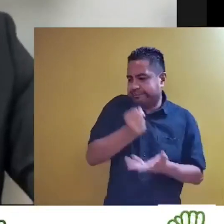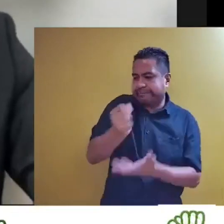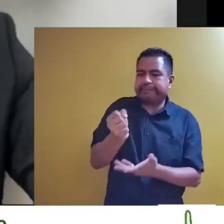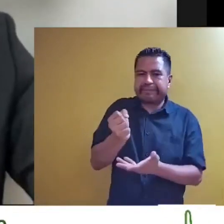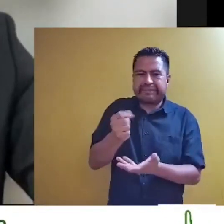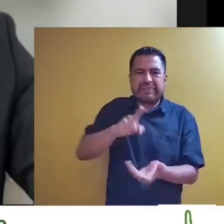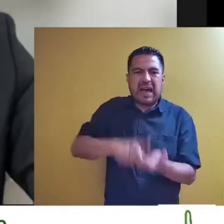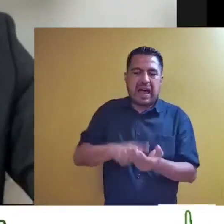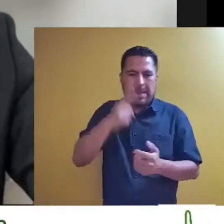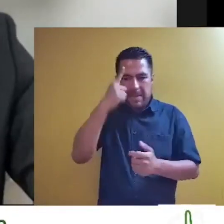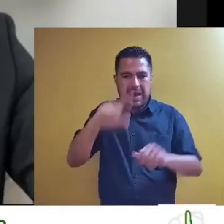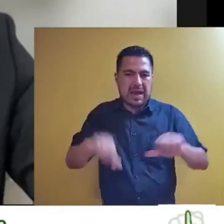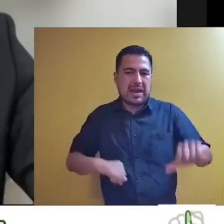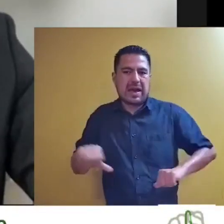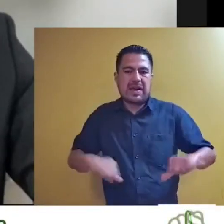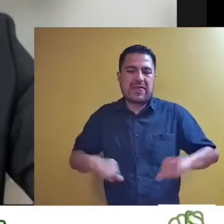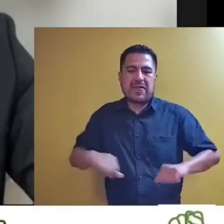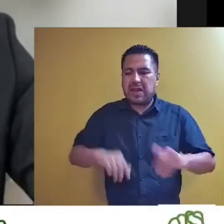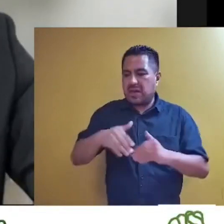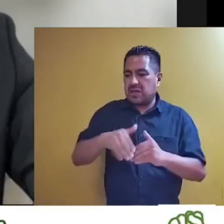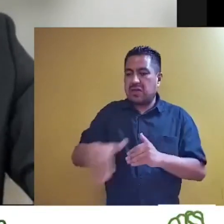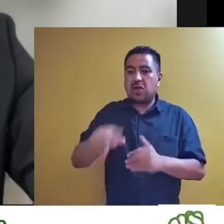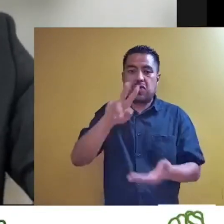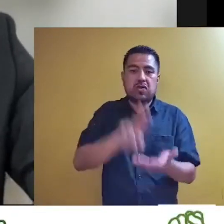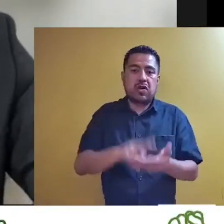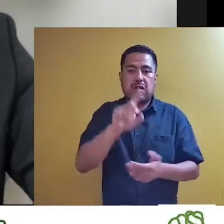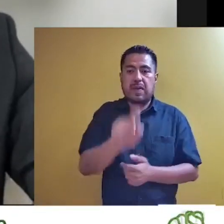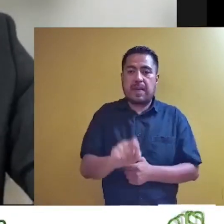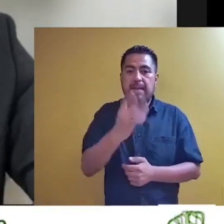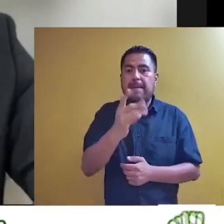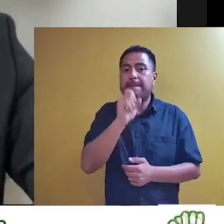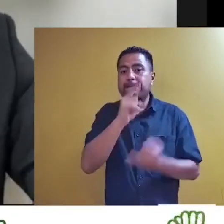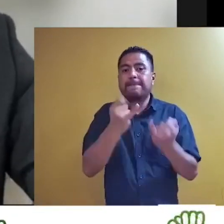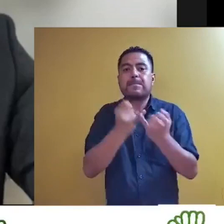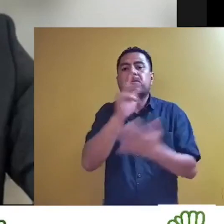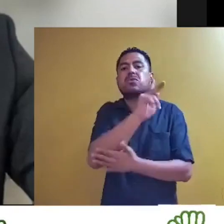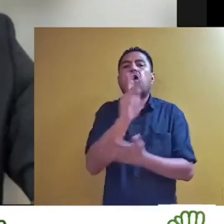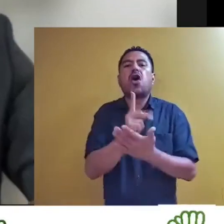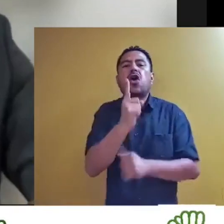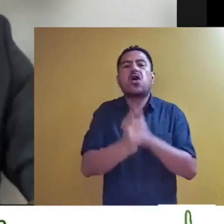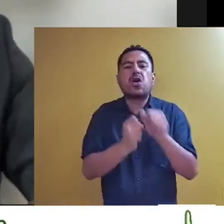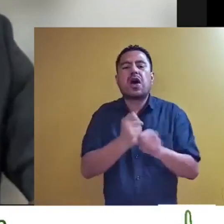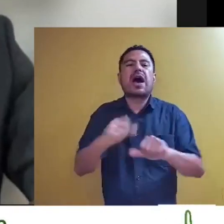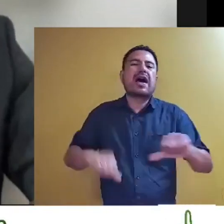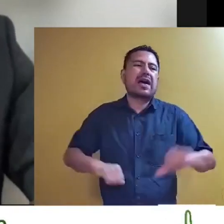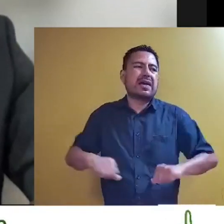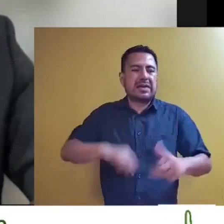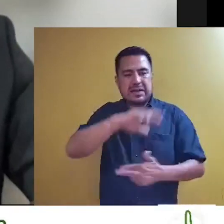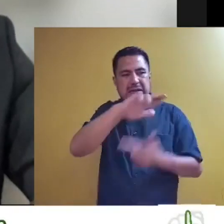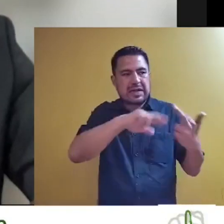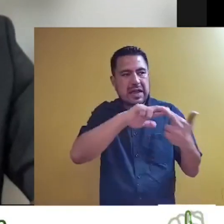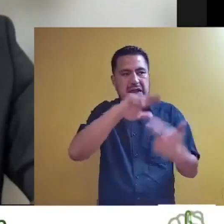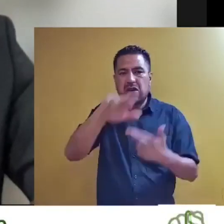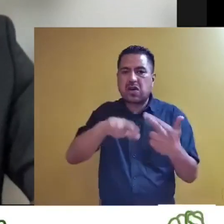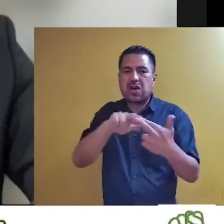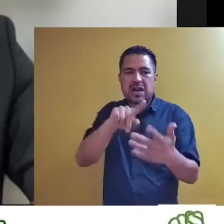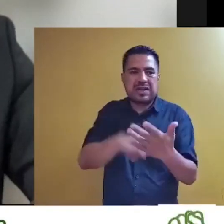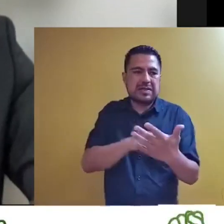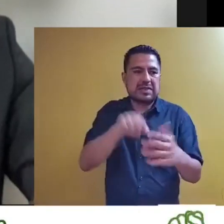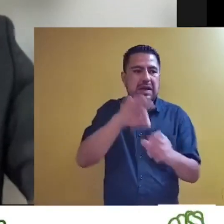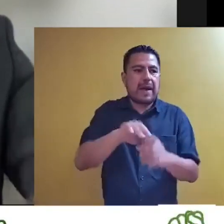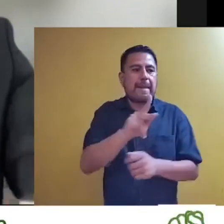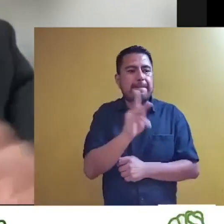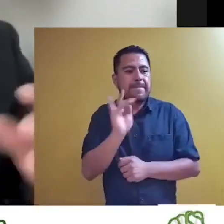y egresos para el ejercicio fiscal 2024, así como el programa operativo anual de los consejos distritales electorales y el